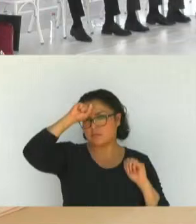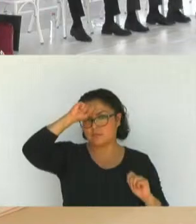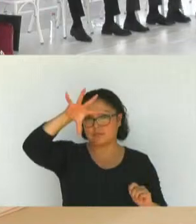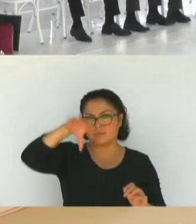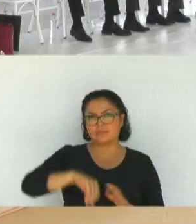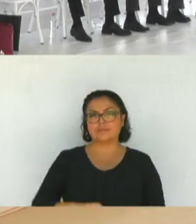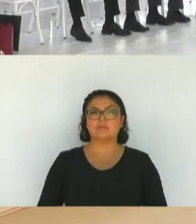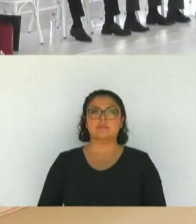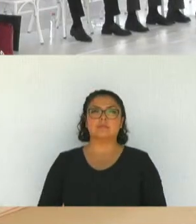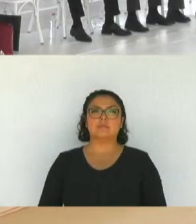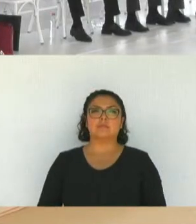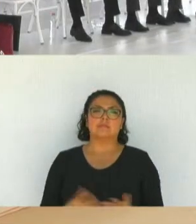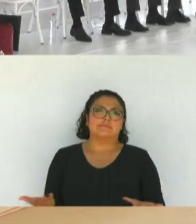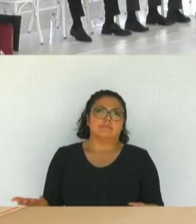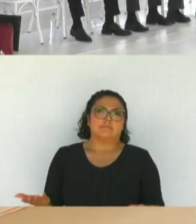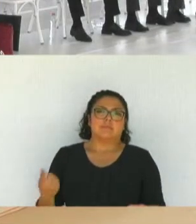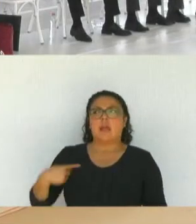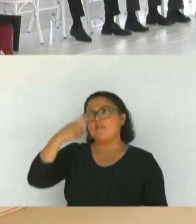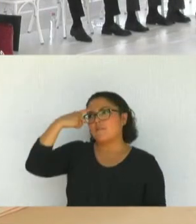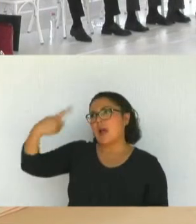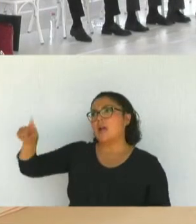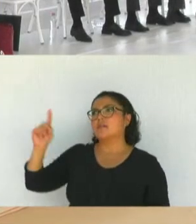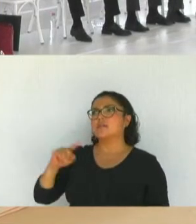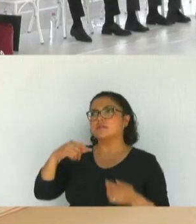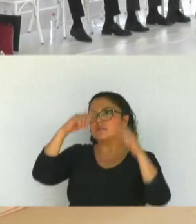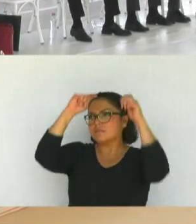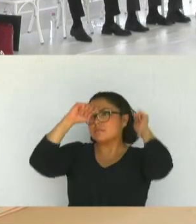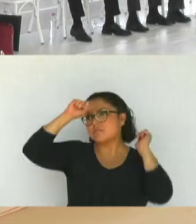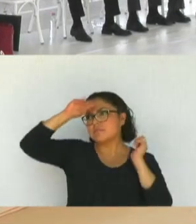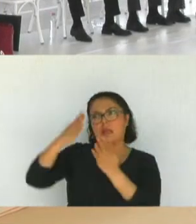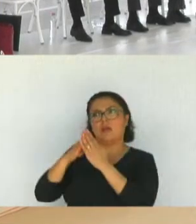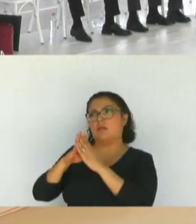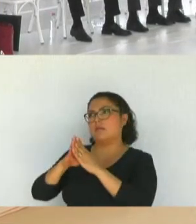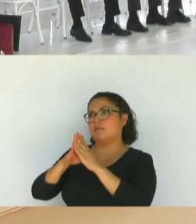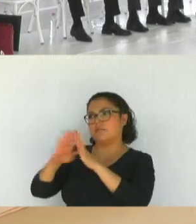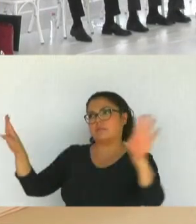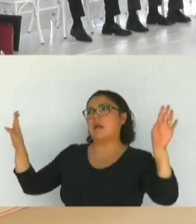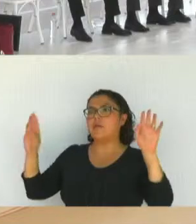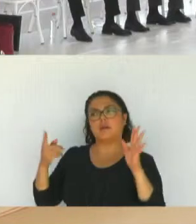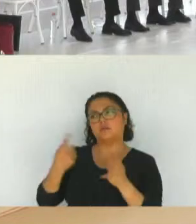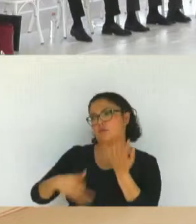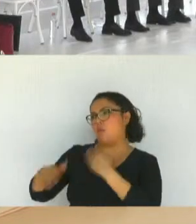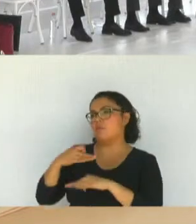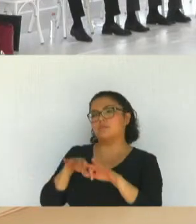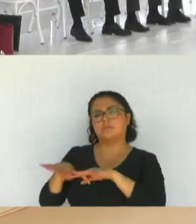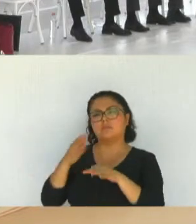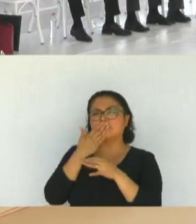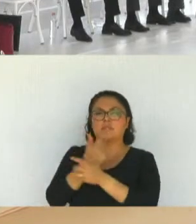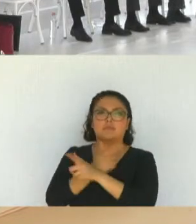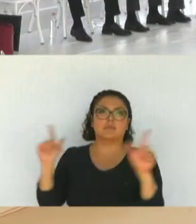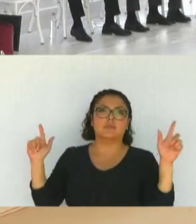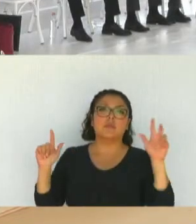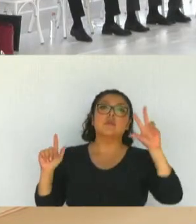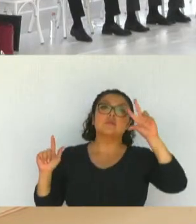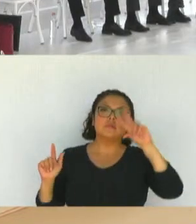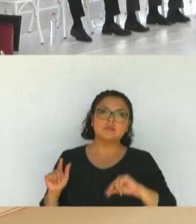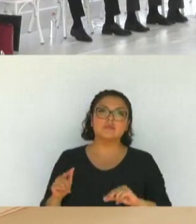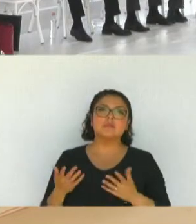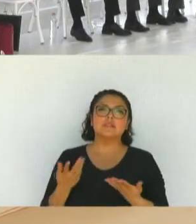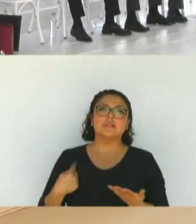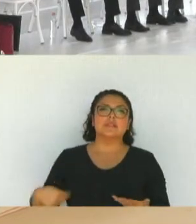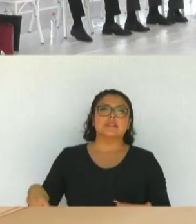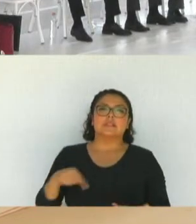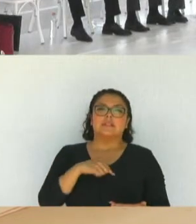decir que se abra la minería y punto y se acabó y a ver cómo nos va. Había en ese momento dos